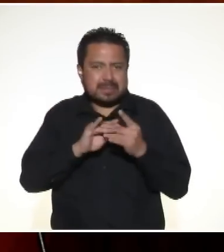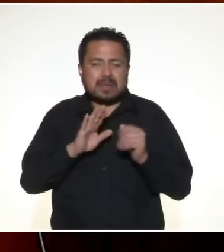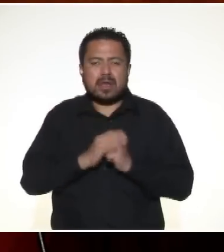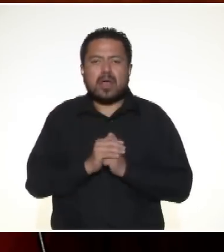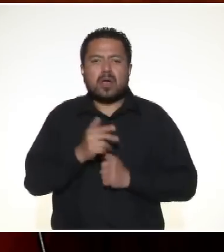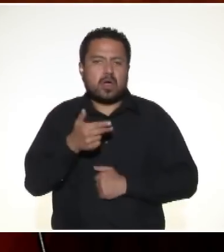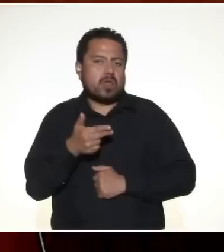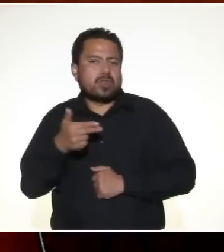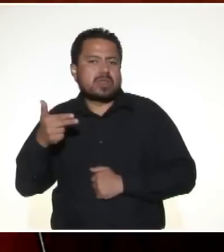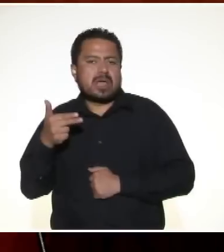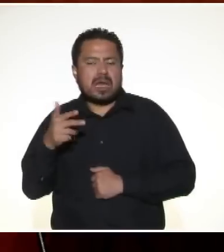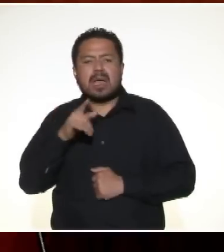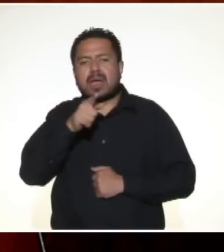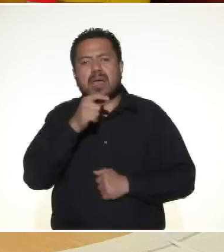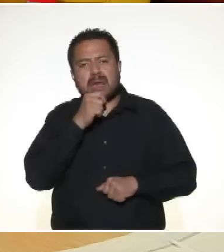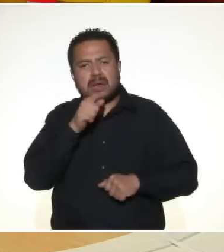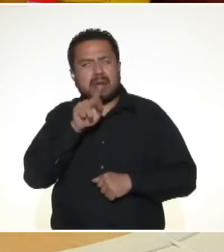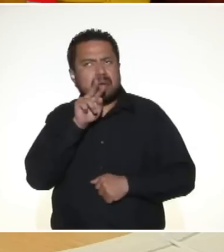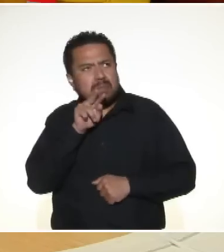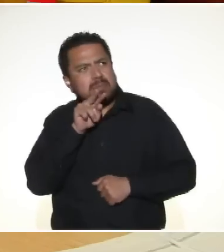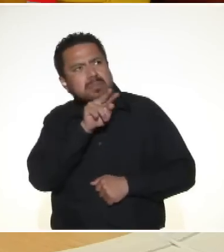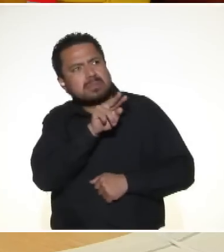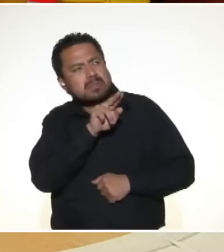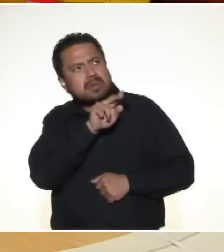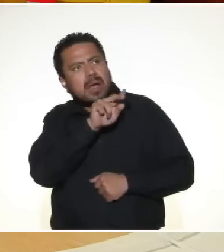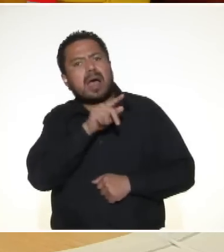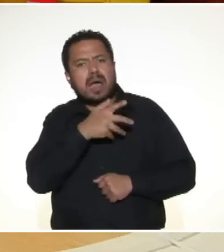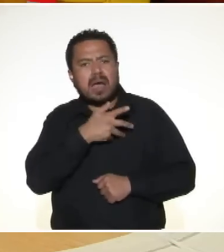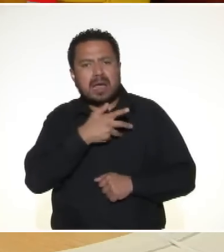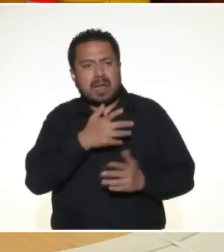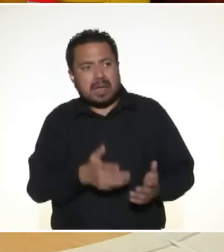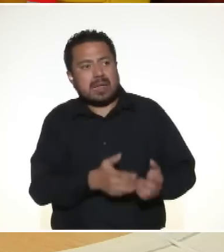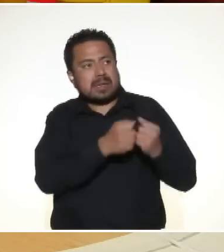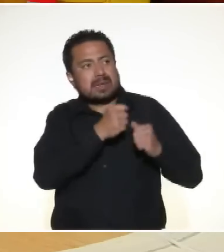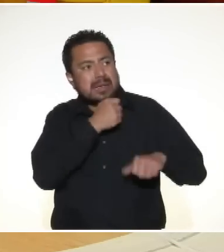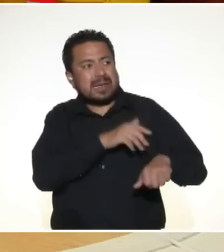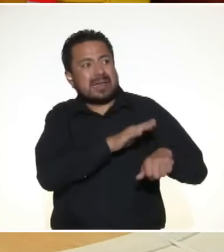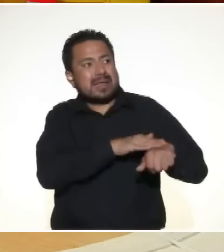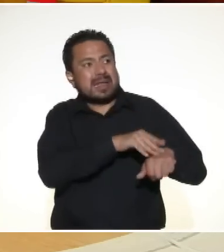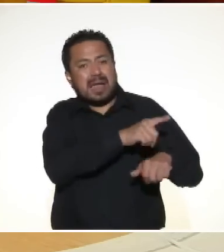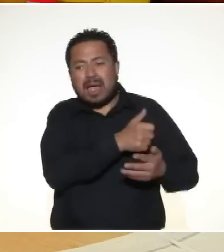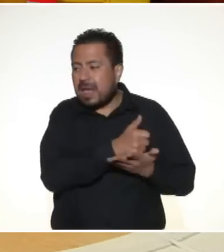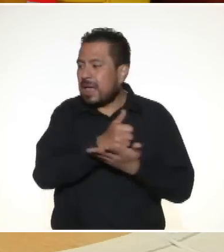un hotel. Le llamas al salvavidas. Tú ves que está ahí y hay un salvavidas, háblale al salvavidas.